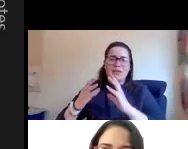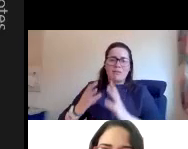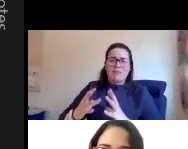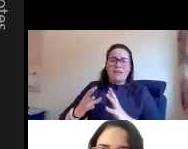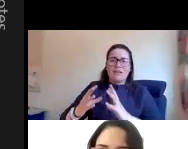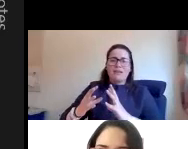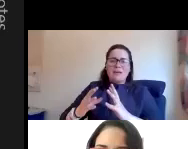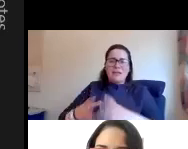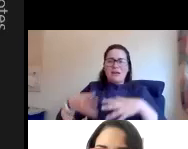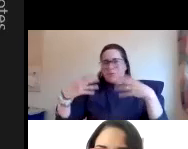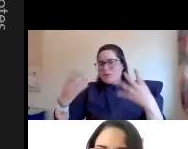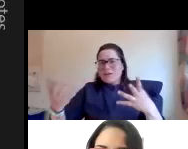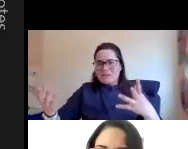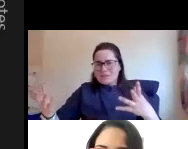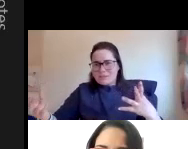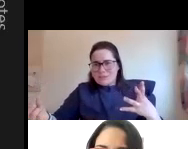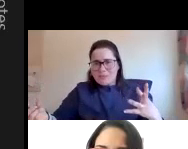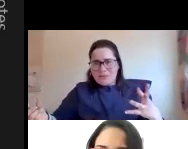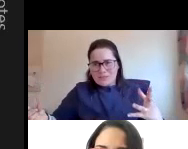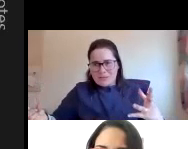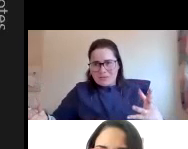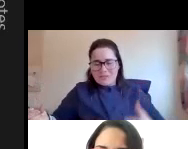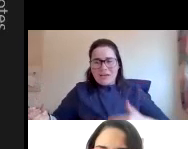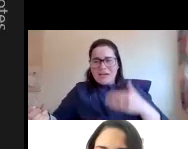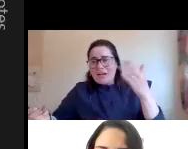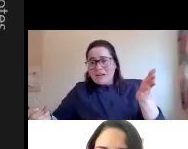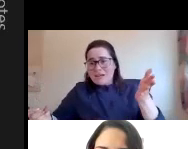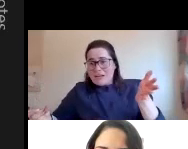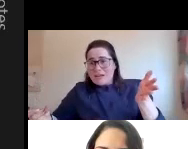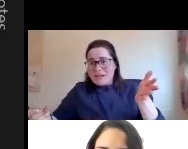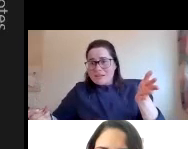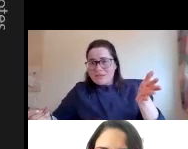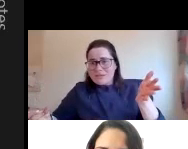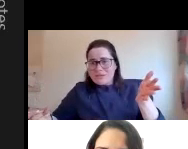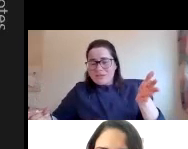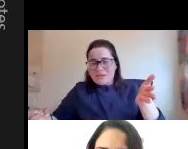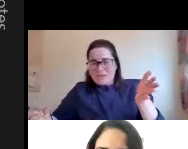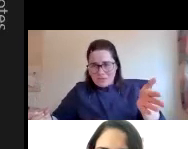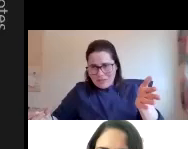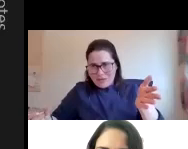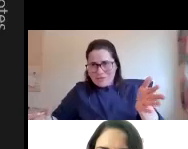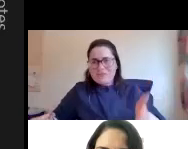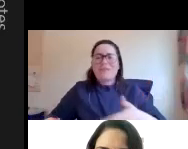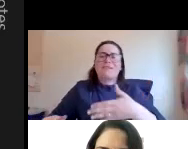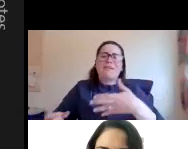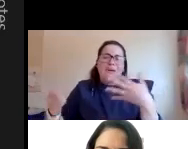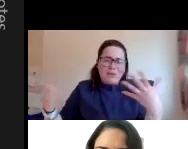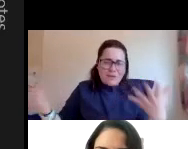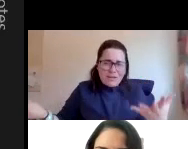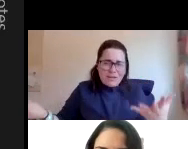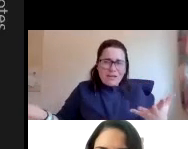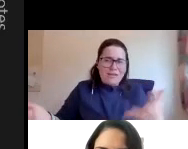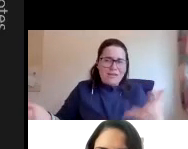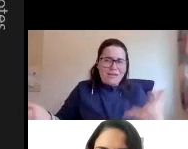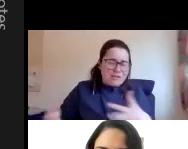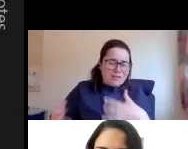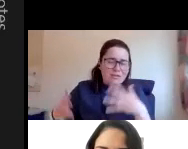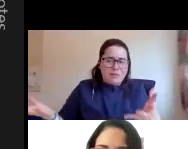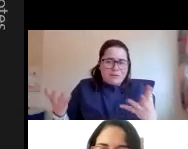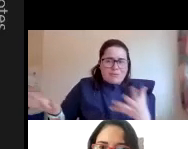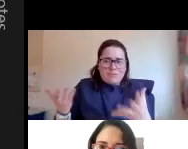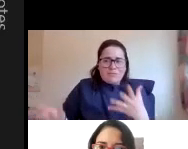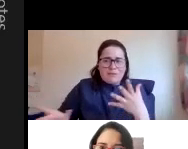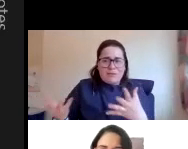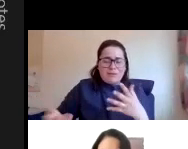manejarlo de tal manera que aborden las tres principales causas. En el caso de estos lagos, que es la mayoría de los